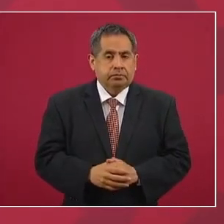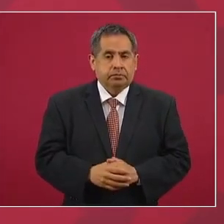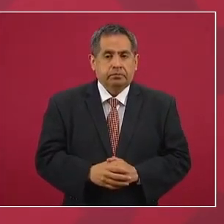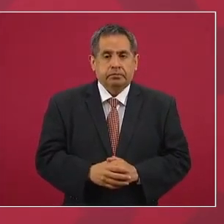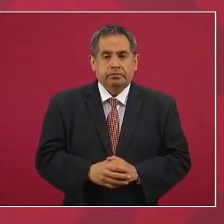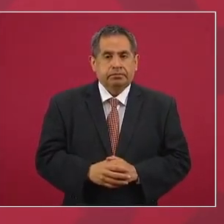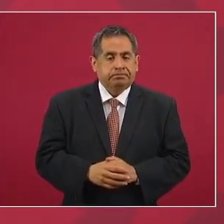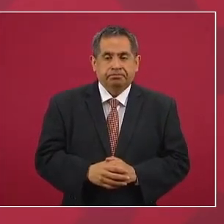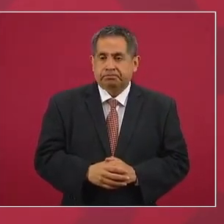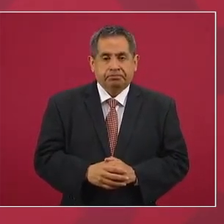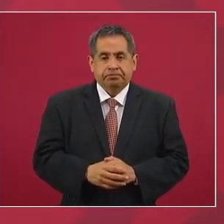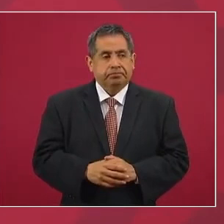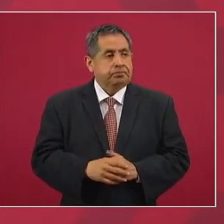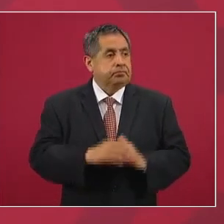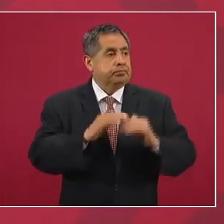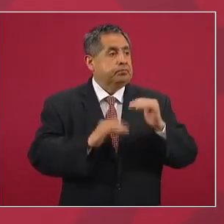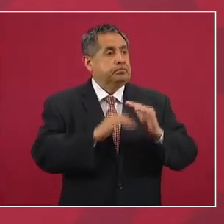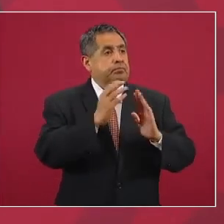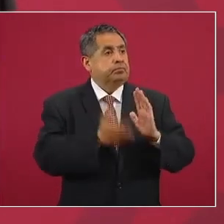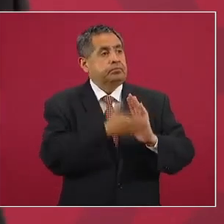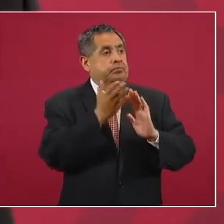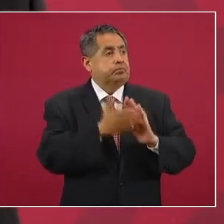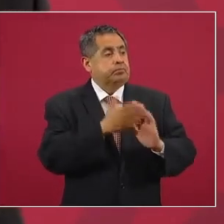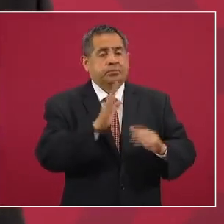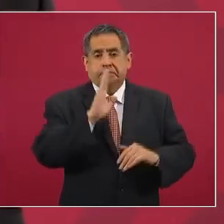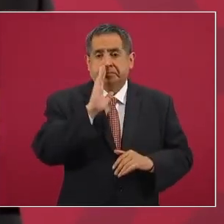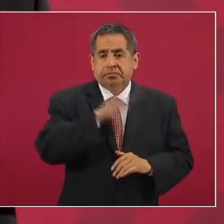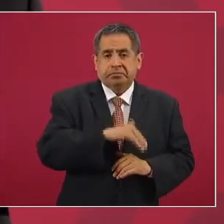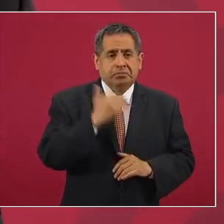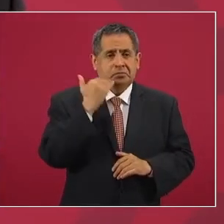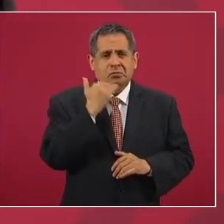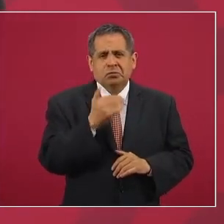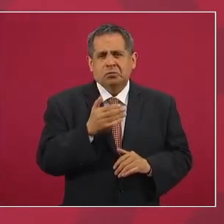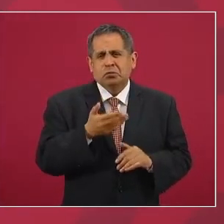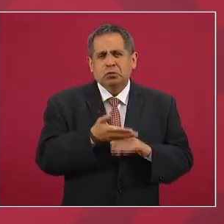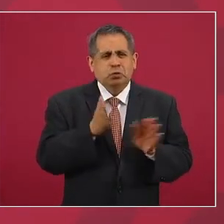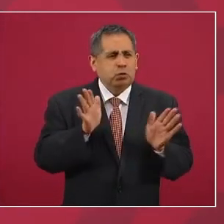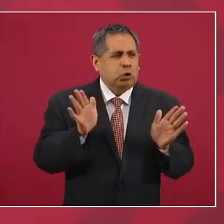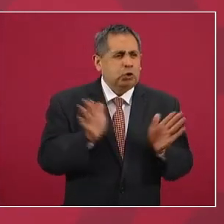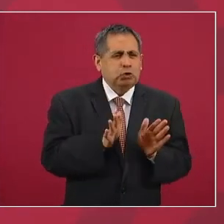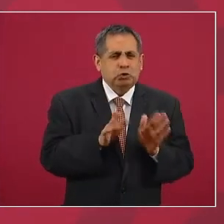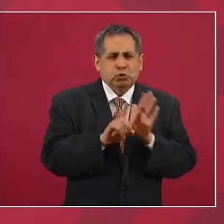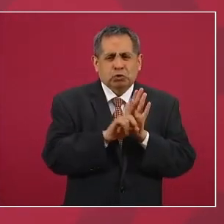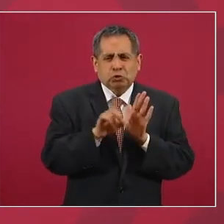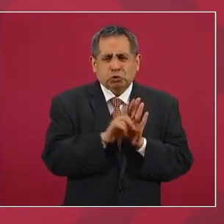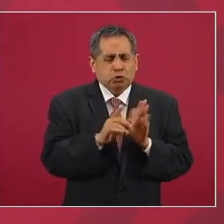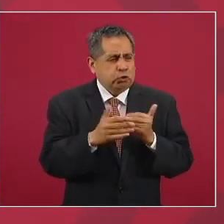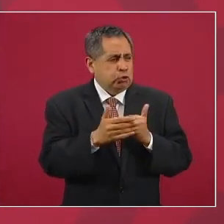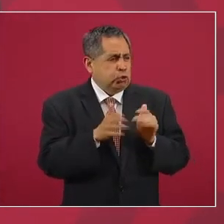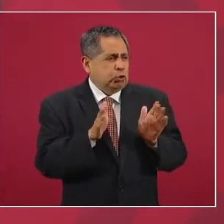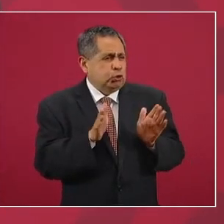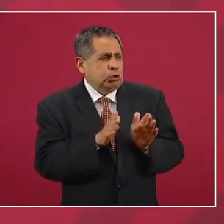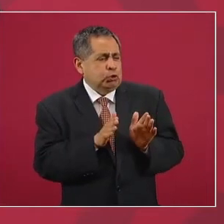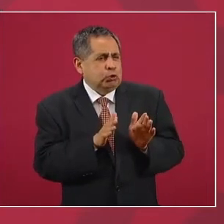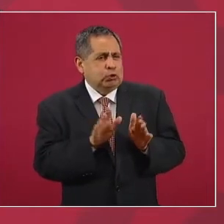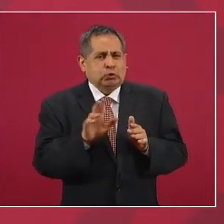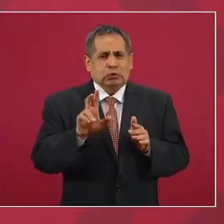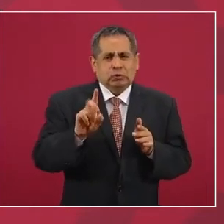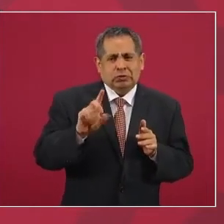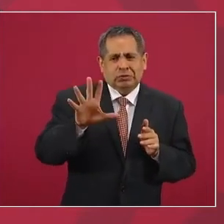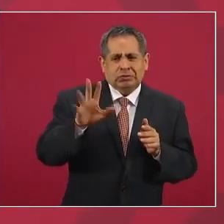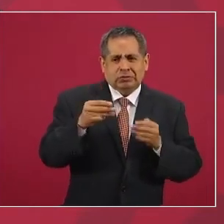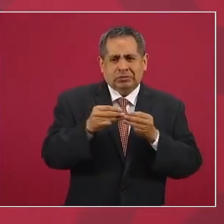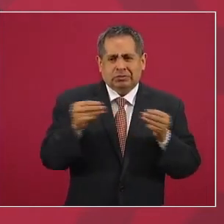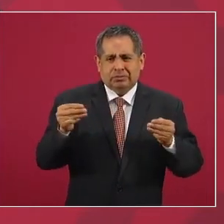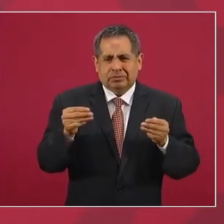malas construcciones, muy pequeños los departamentos, 35